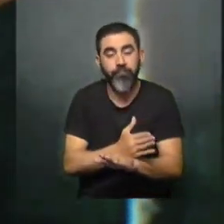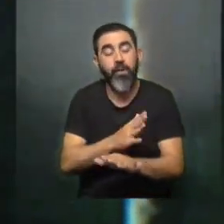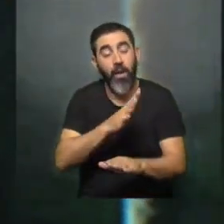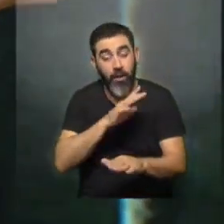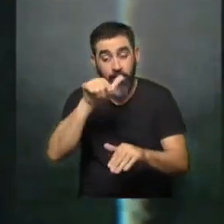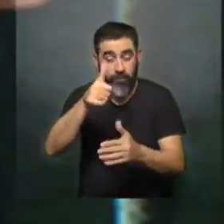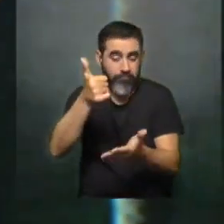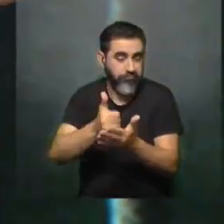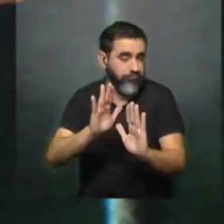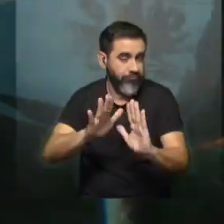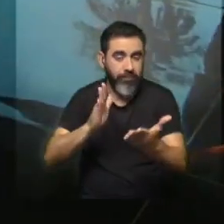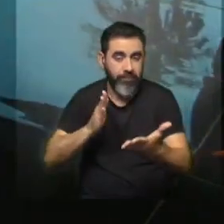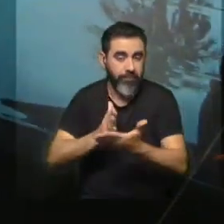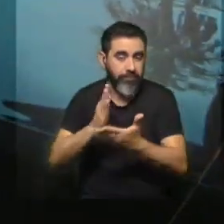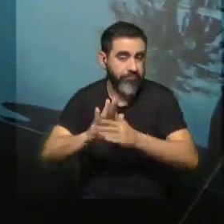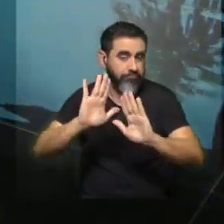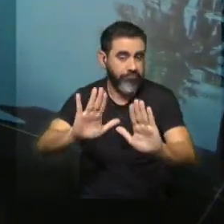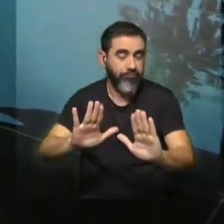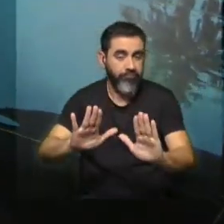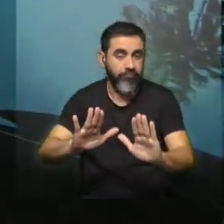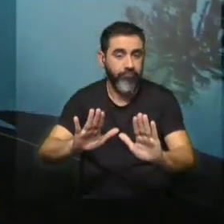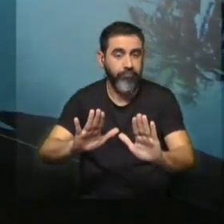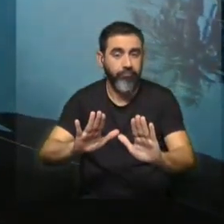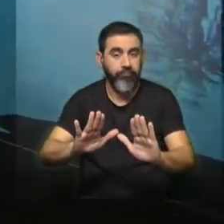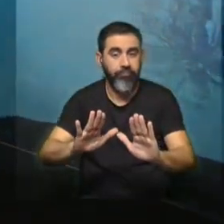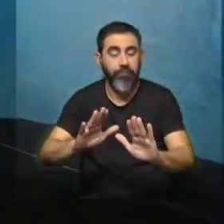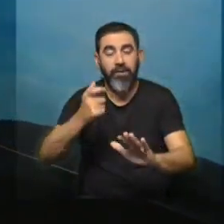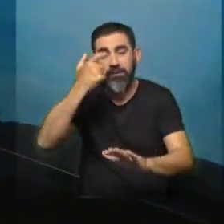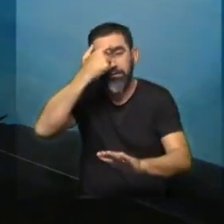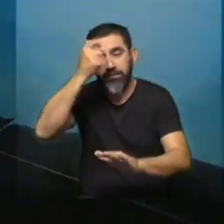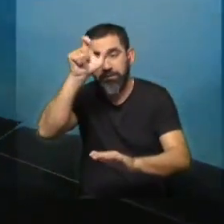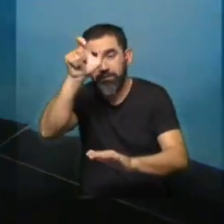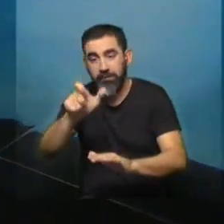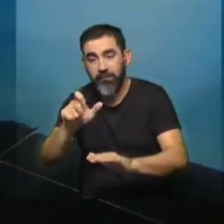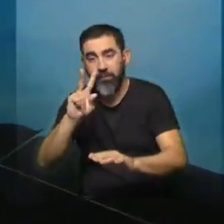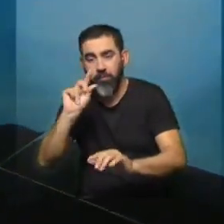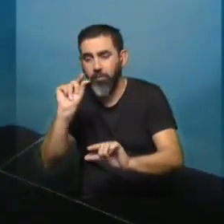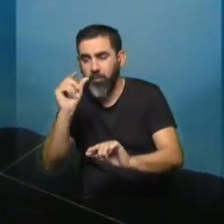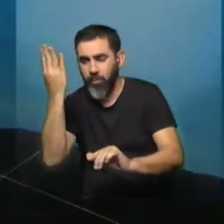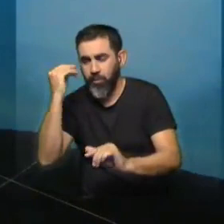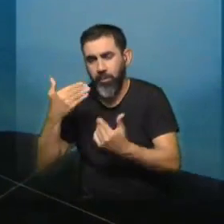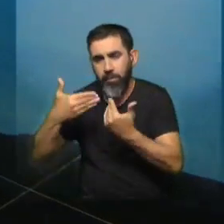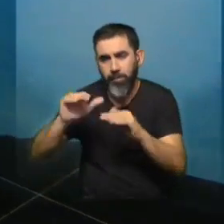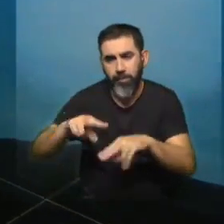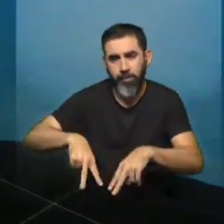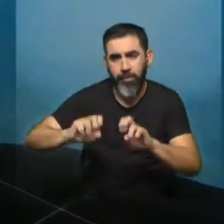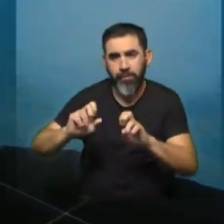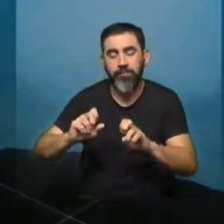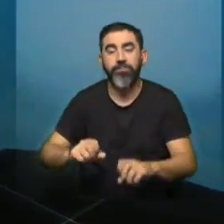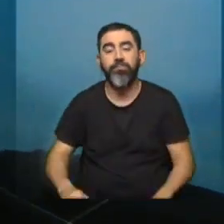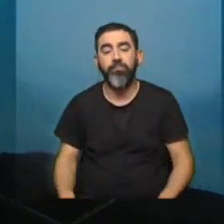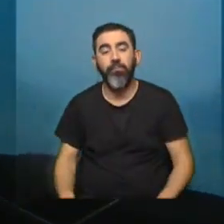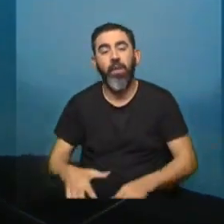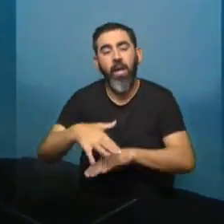ahí desde siempre, digamos, el ojo científico los empezó a mirar hace poco. Sí, estaban en los pioneros de la